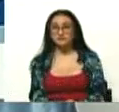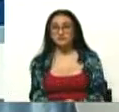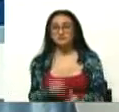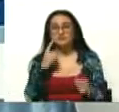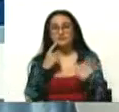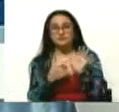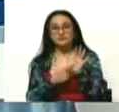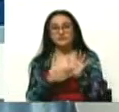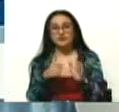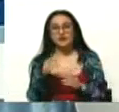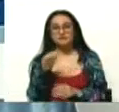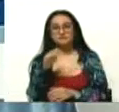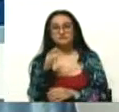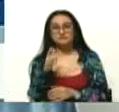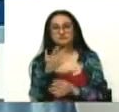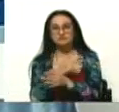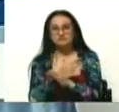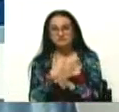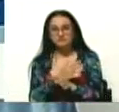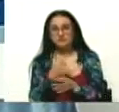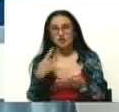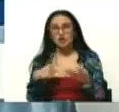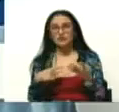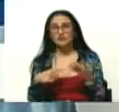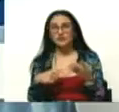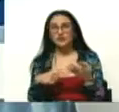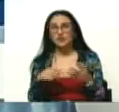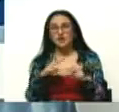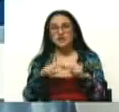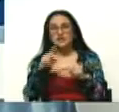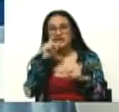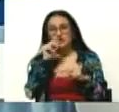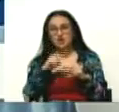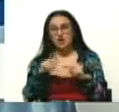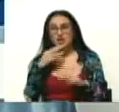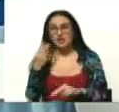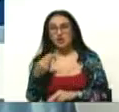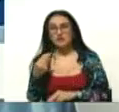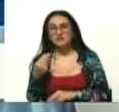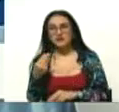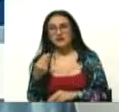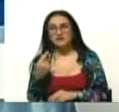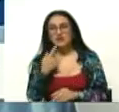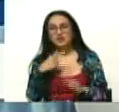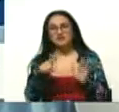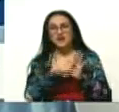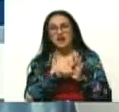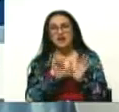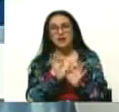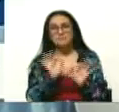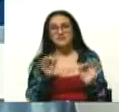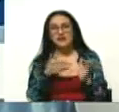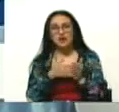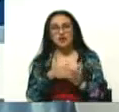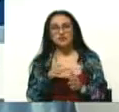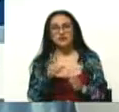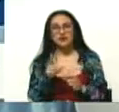material pornográfico y exhibición de pornográfica de niños, niñas, adolescentes, previsto en la ley especial contra los